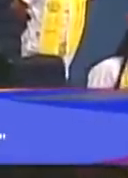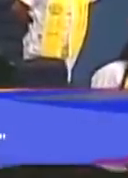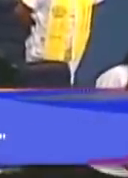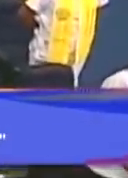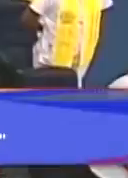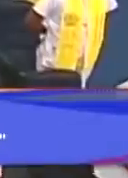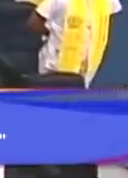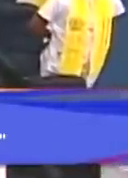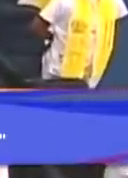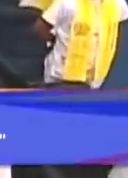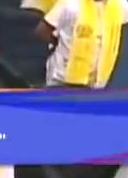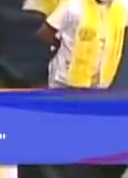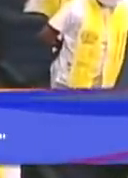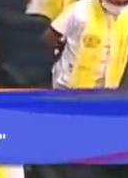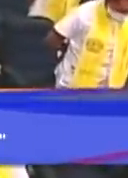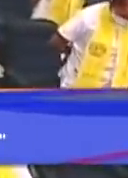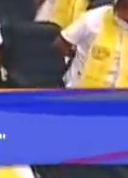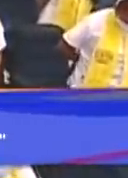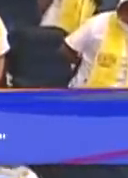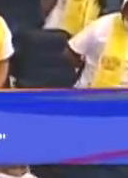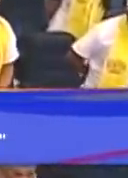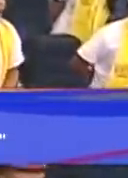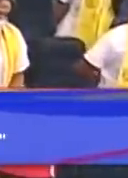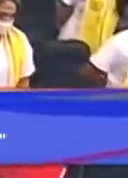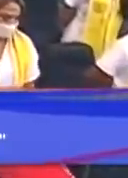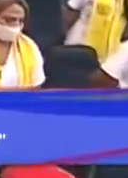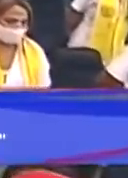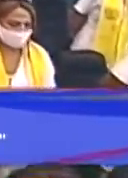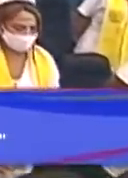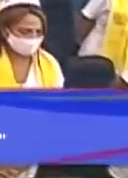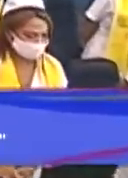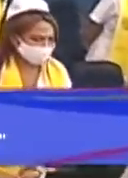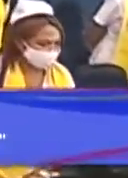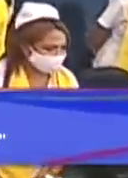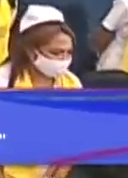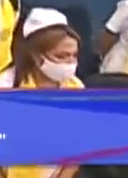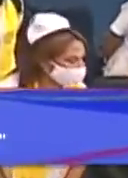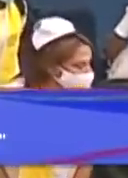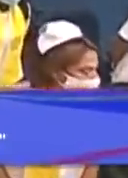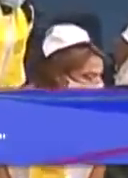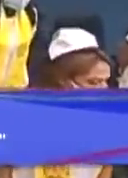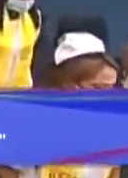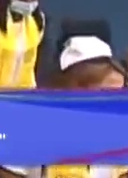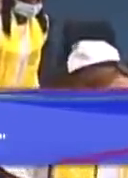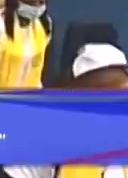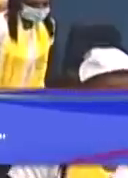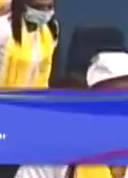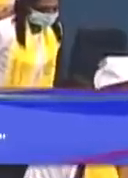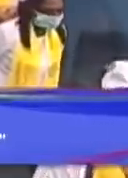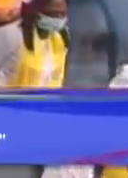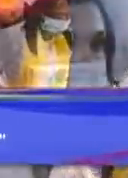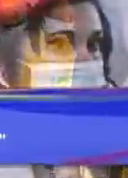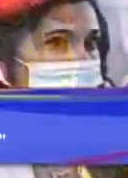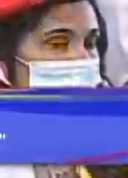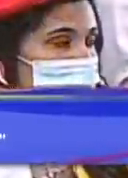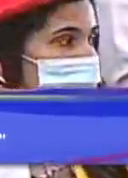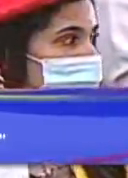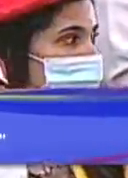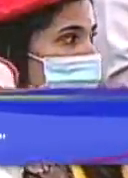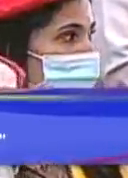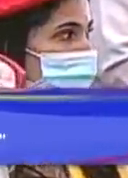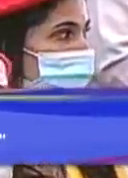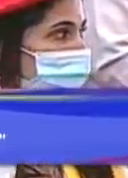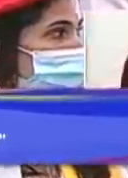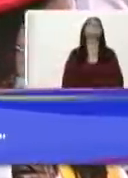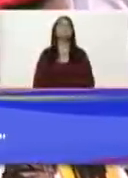del Poder Popular para la Salud, doctor Carlos Alvarado. Ciudadano, jefe de las misiones cubanas